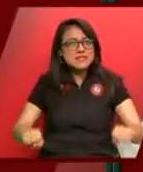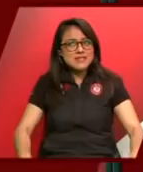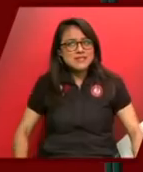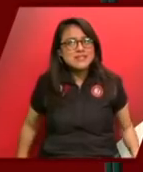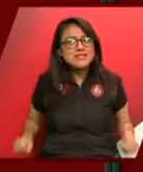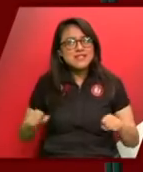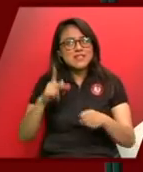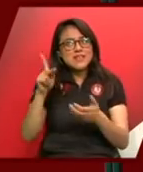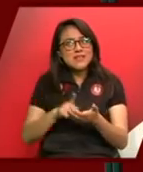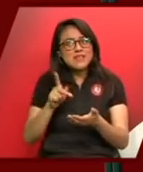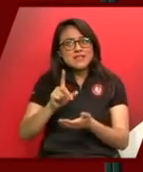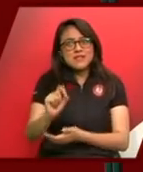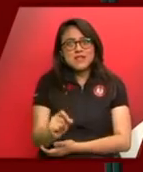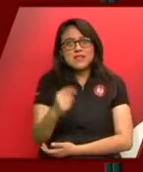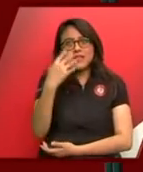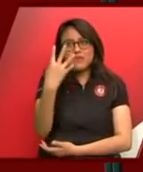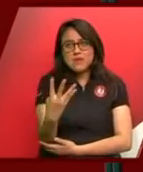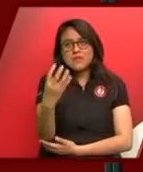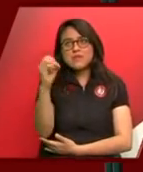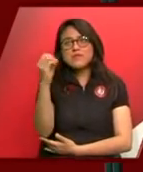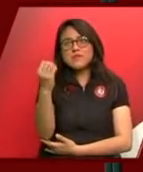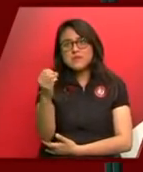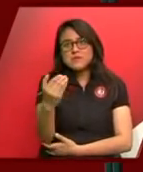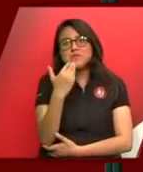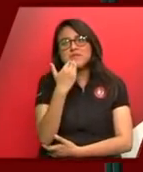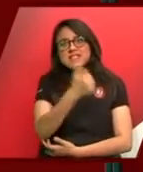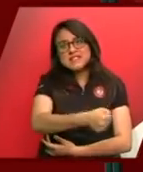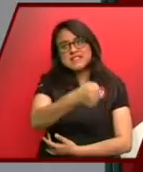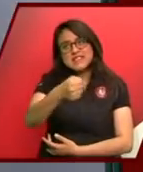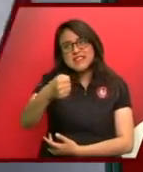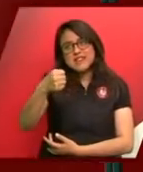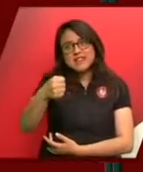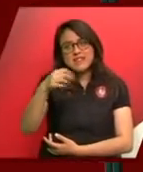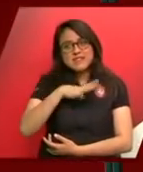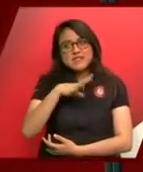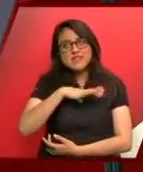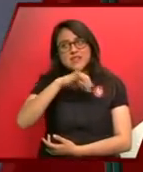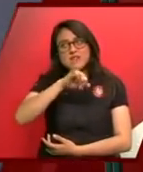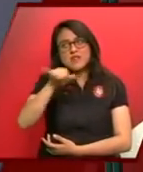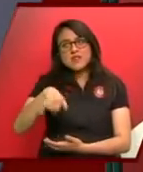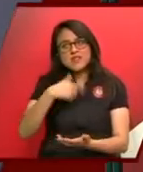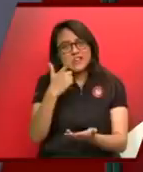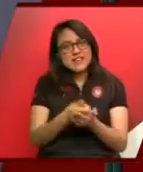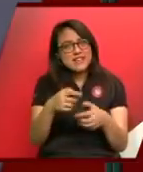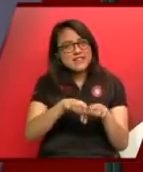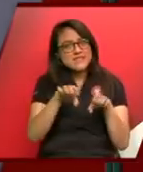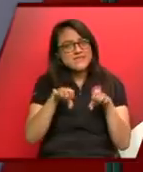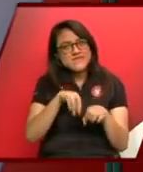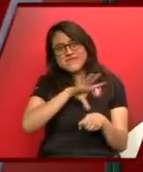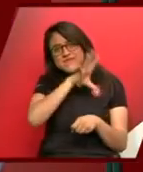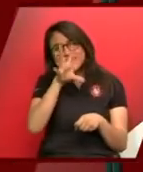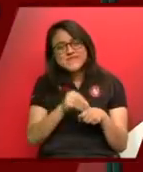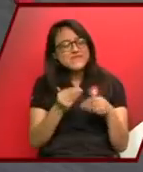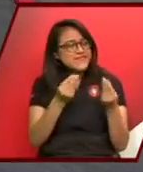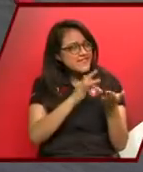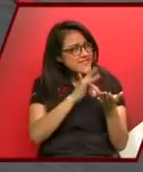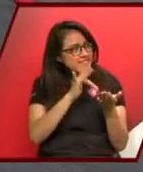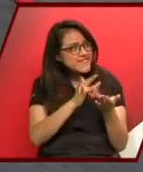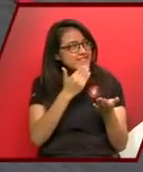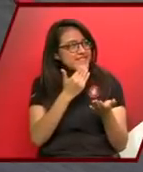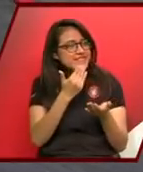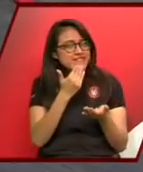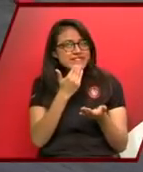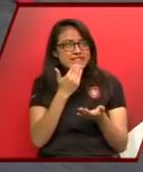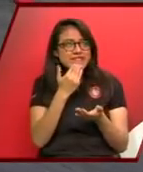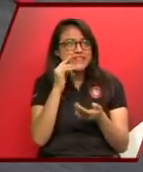ruedas que nos dieron este 24 de octubre. Y bueno, pues un saludo para Jorge Garralda y todo el equipo de Aquí en Corres. Mi, gracias, te lo